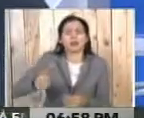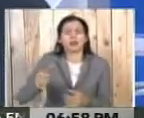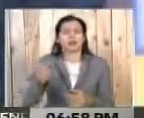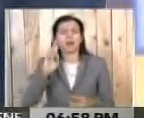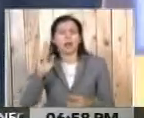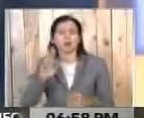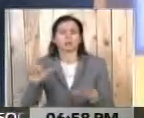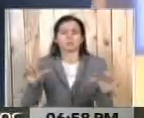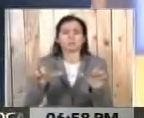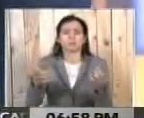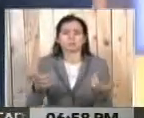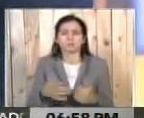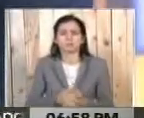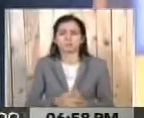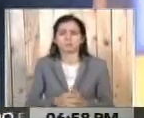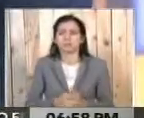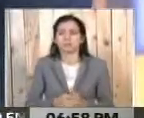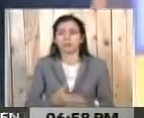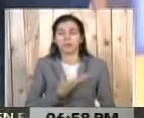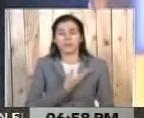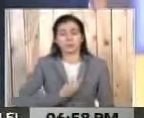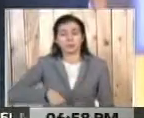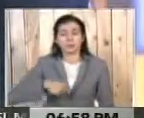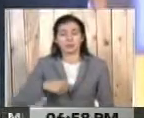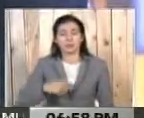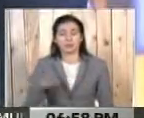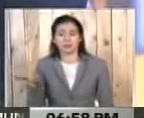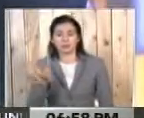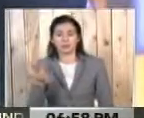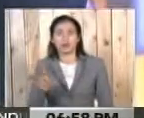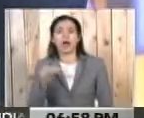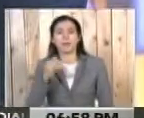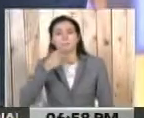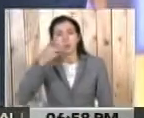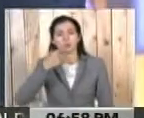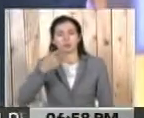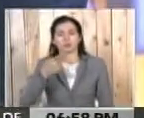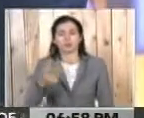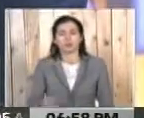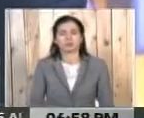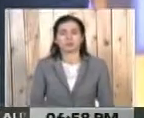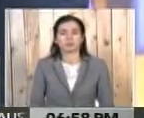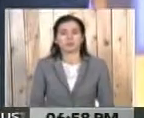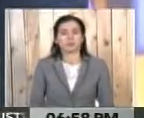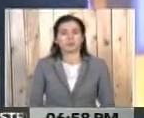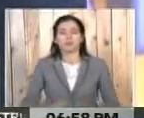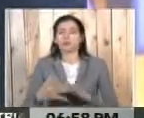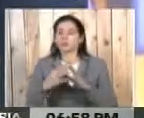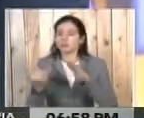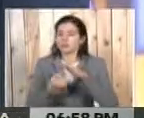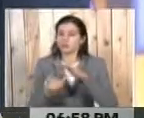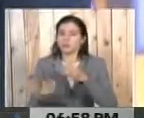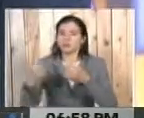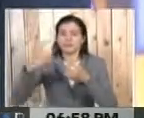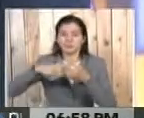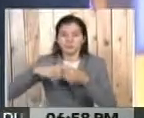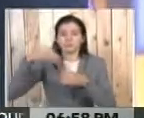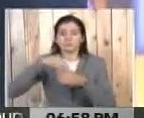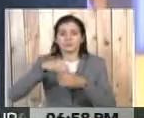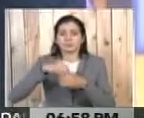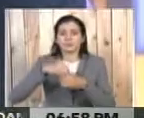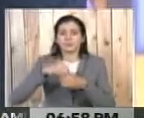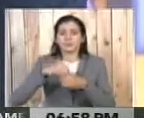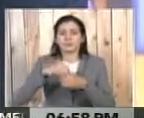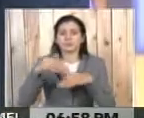no, hay una política del presidente de la República que, bueno, estamos ejecutando todos los entes adscritos al Ministerio del Poder Popular para la Comunicación